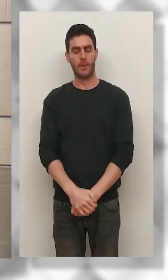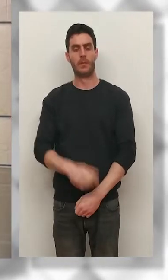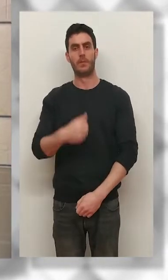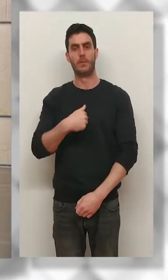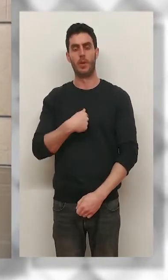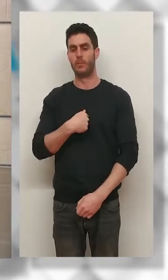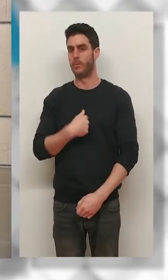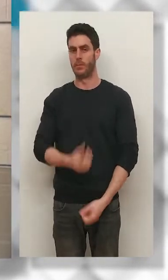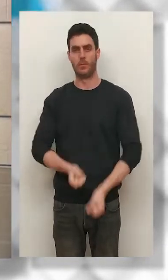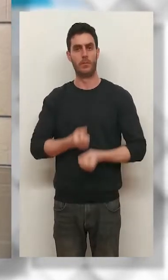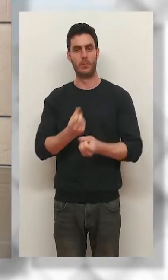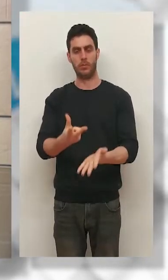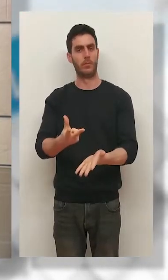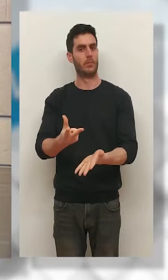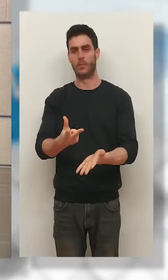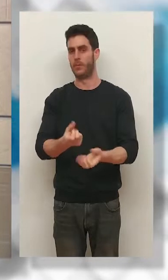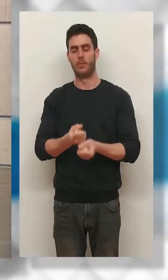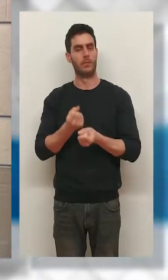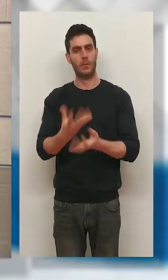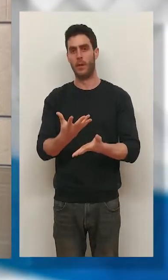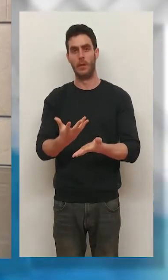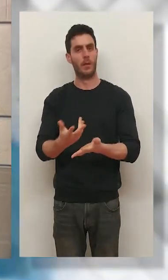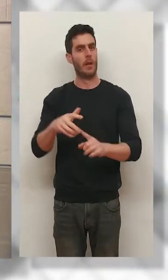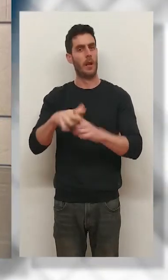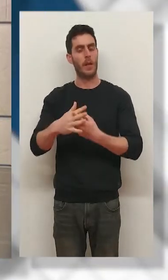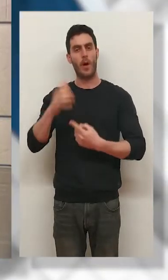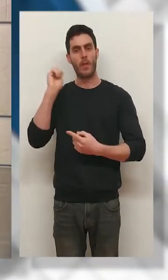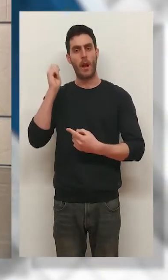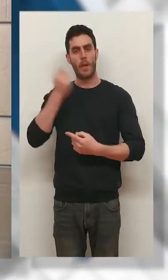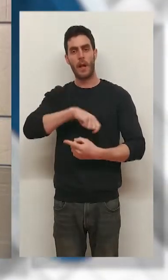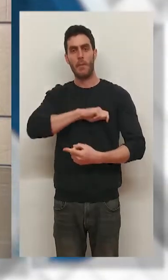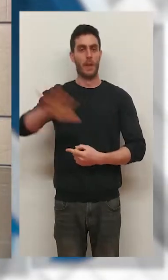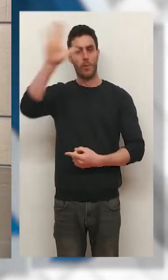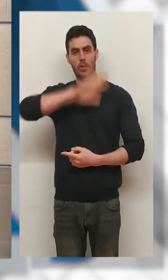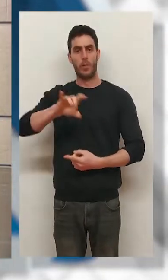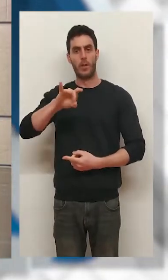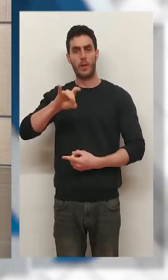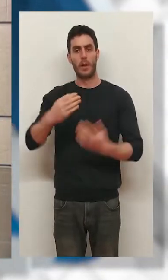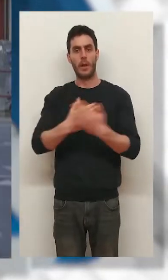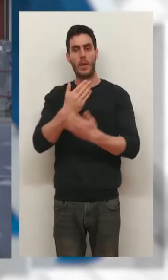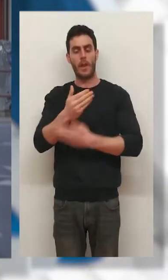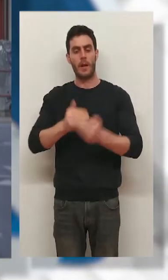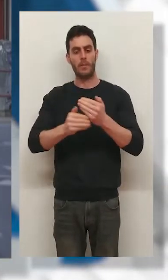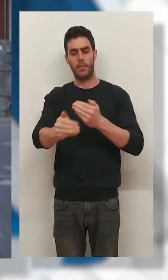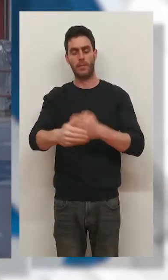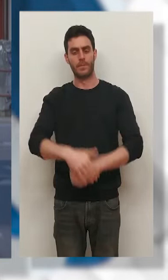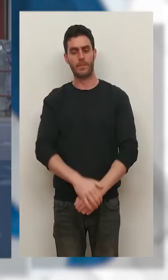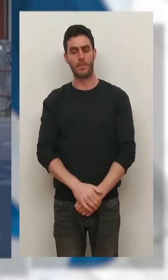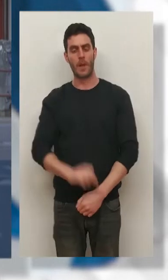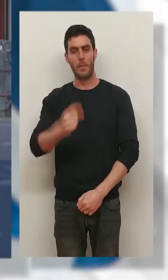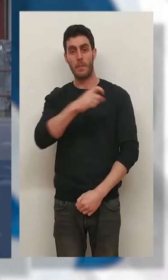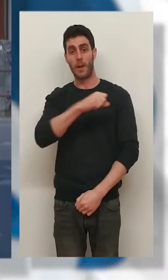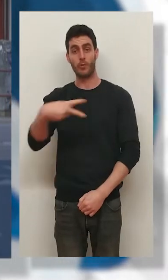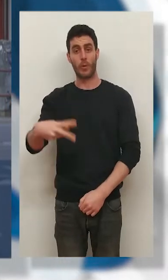Decretar el estado de alarma en todo nuestro país, en toda España, durante los próximos 15 días.